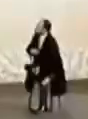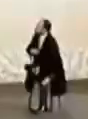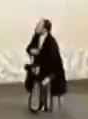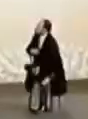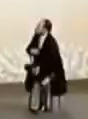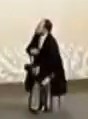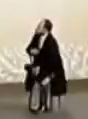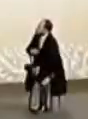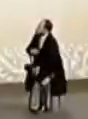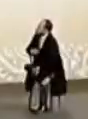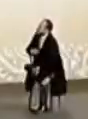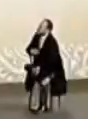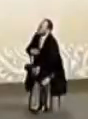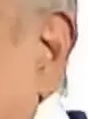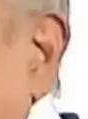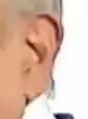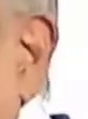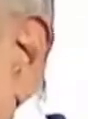tiendas